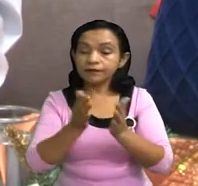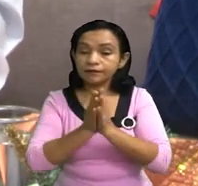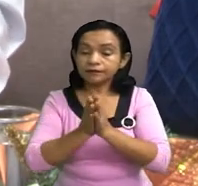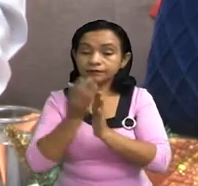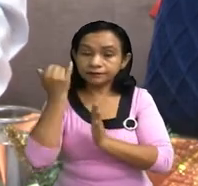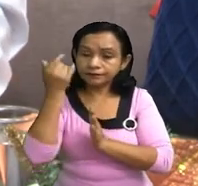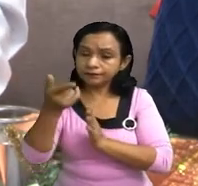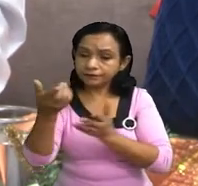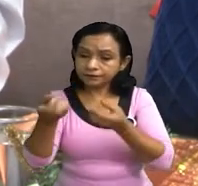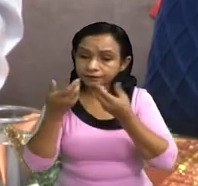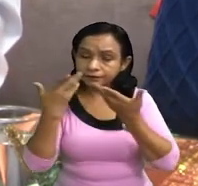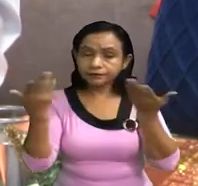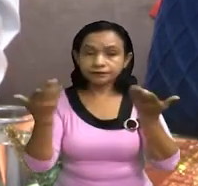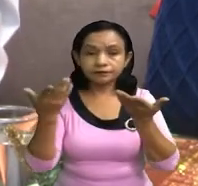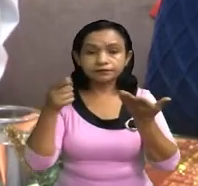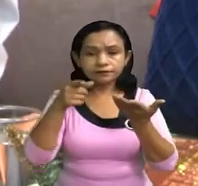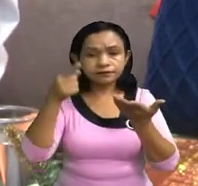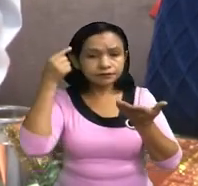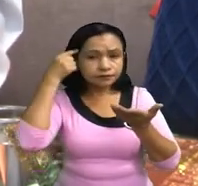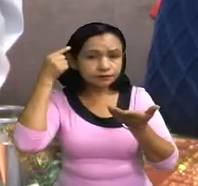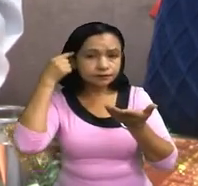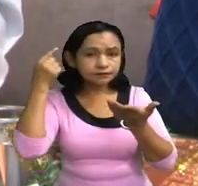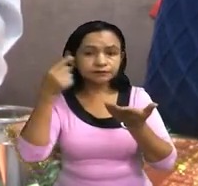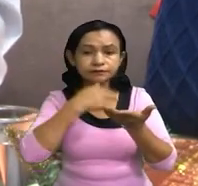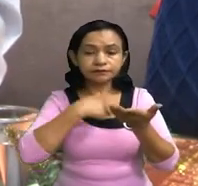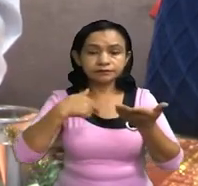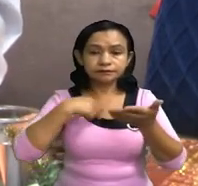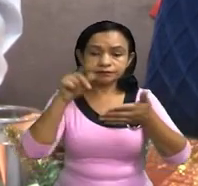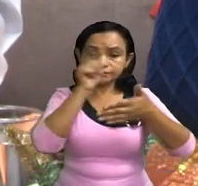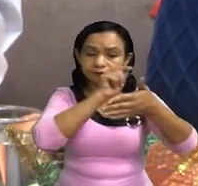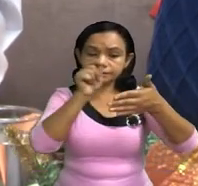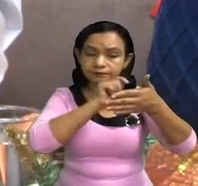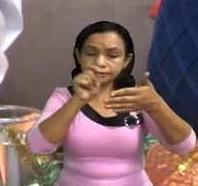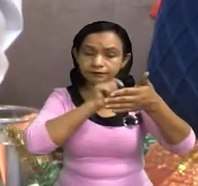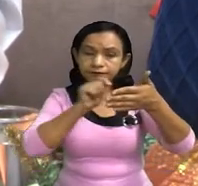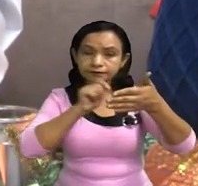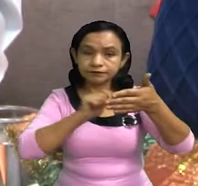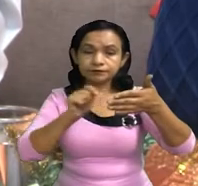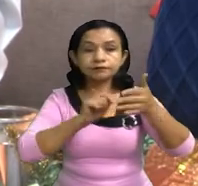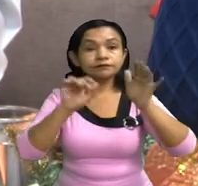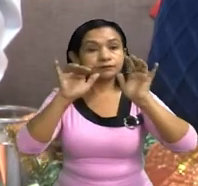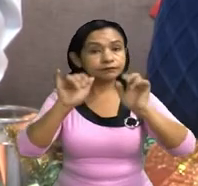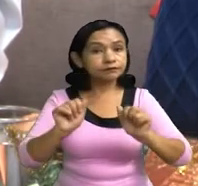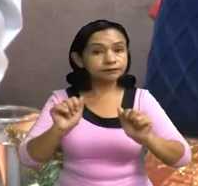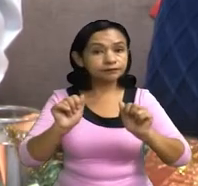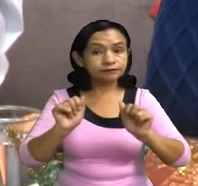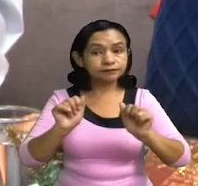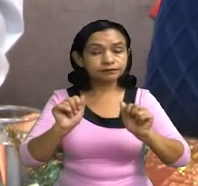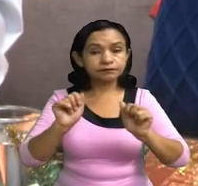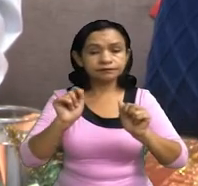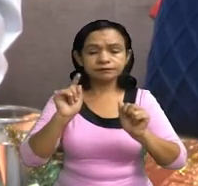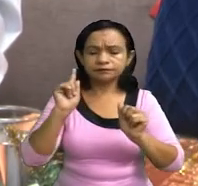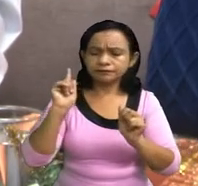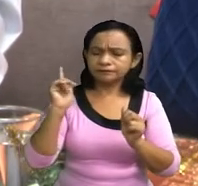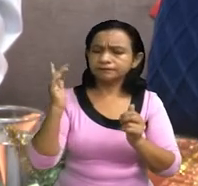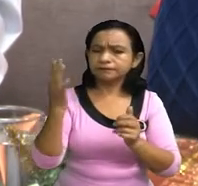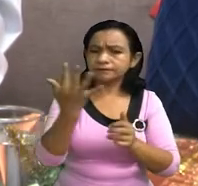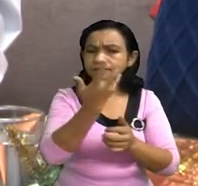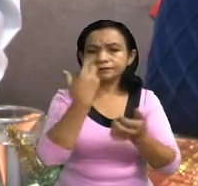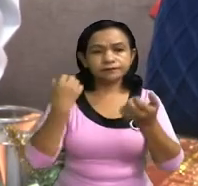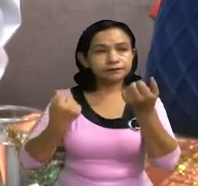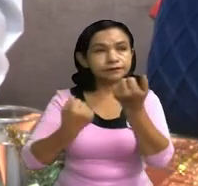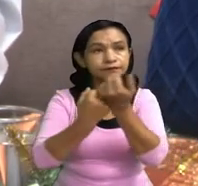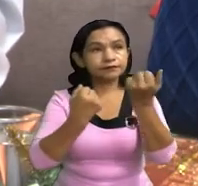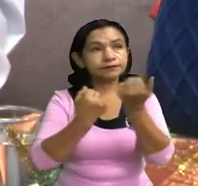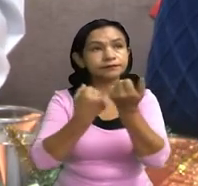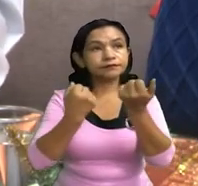se nos ha pedido criterio y se formuló este documento, tenemos un total respaldo a